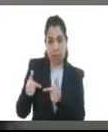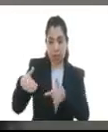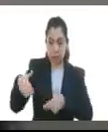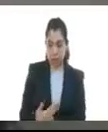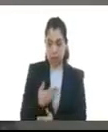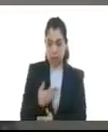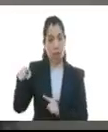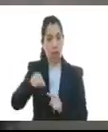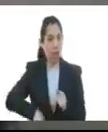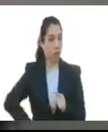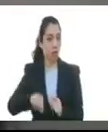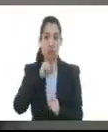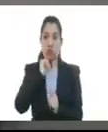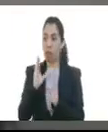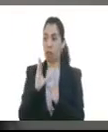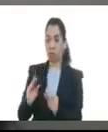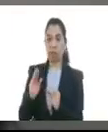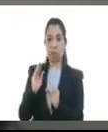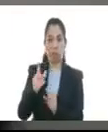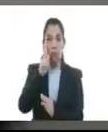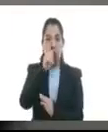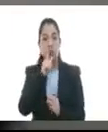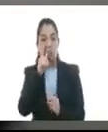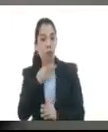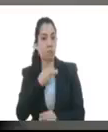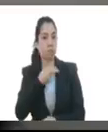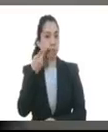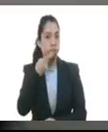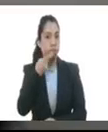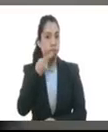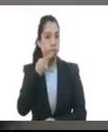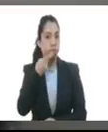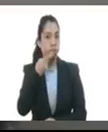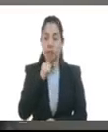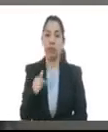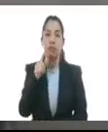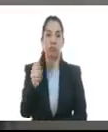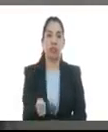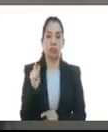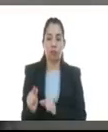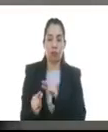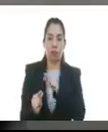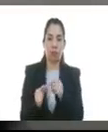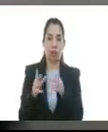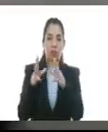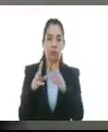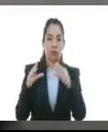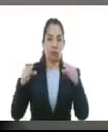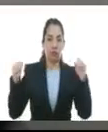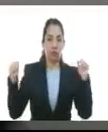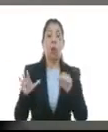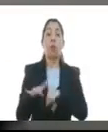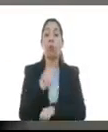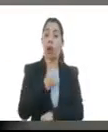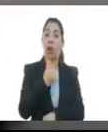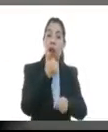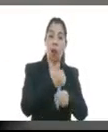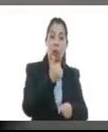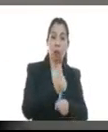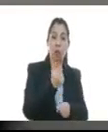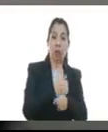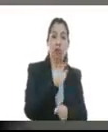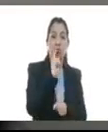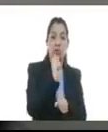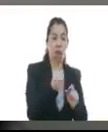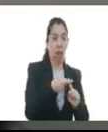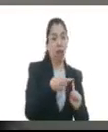ahí empieza la pérdida, porque los abuelos son los que empiezan a transmitir, pero si